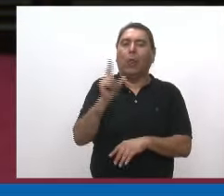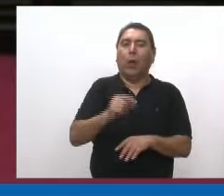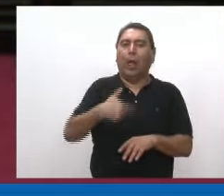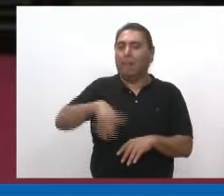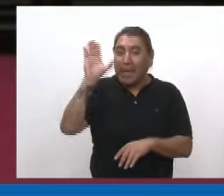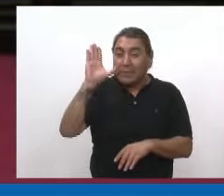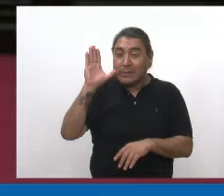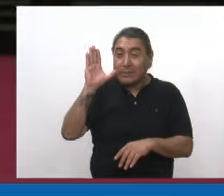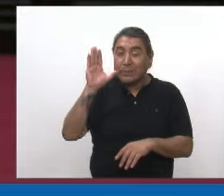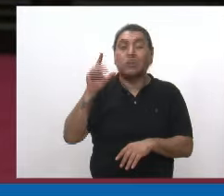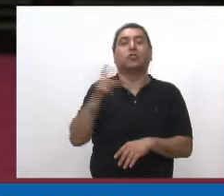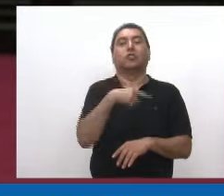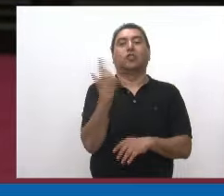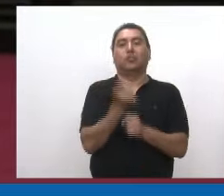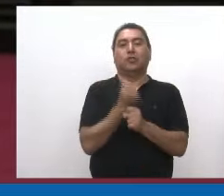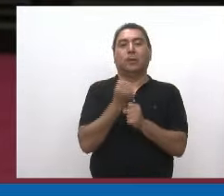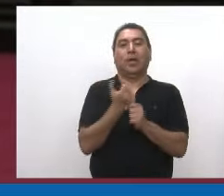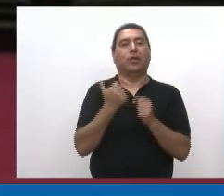bien.